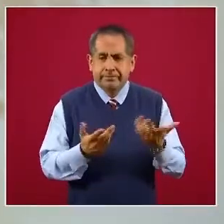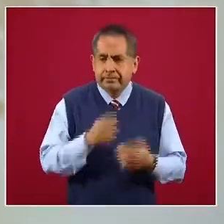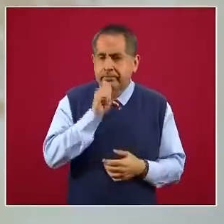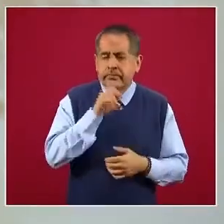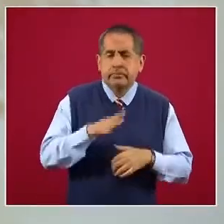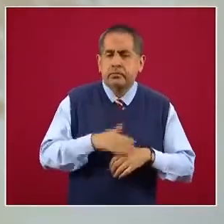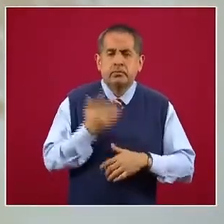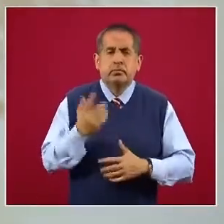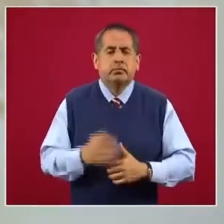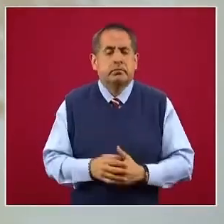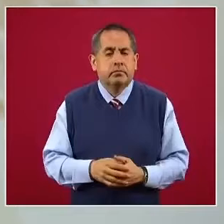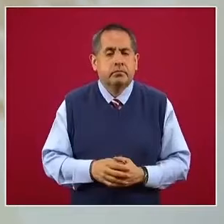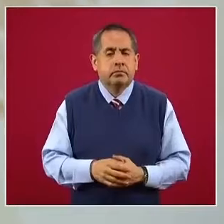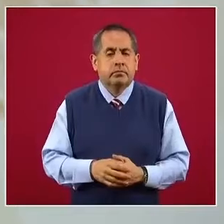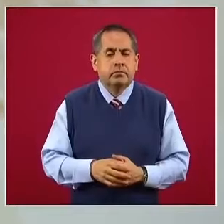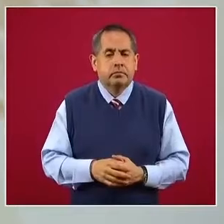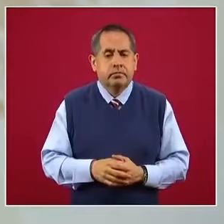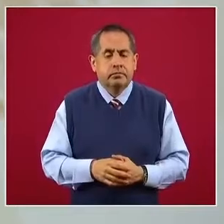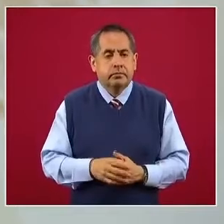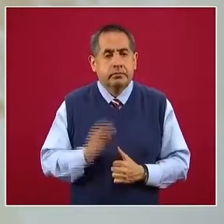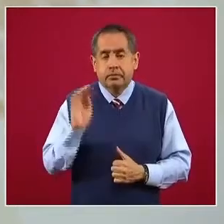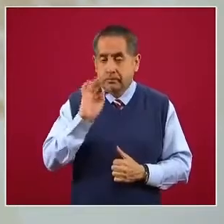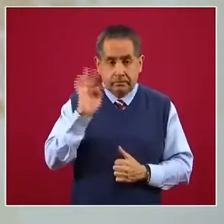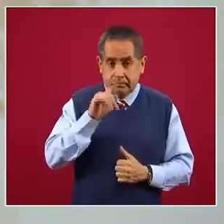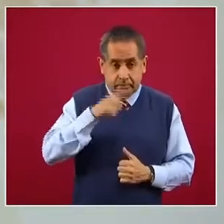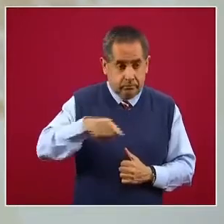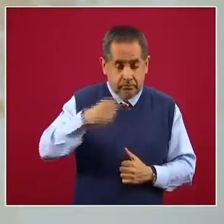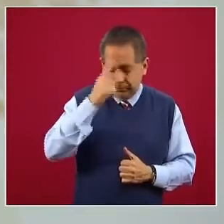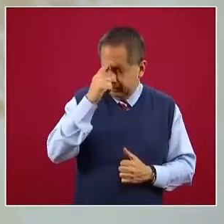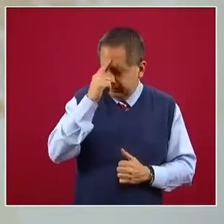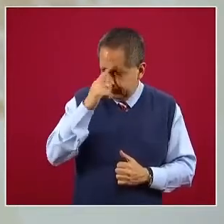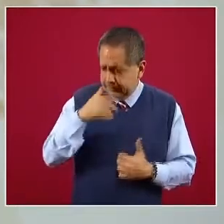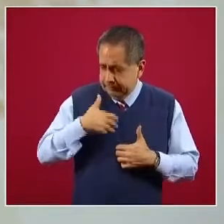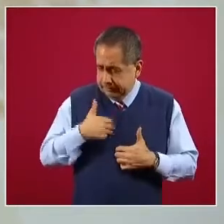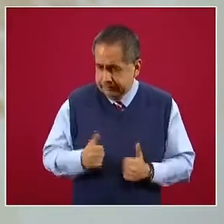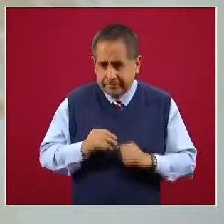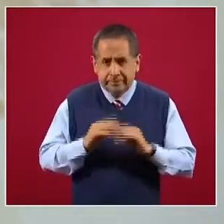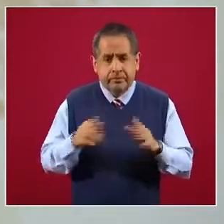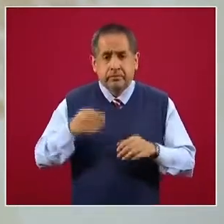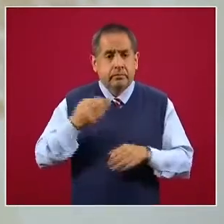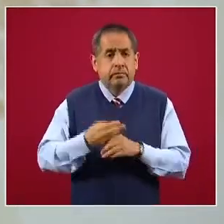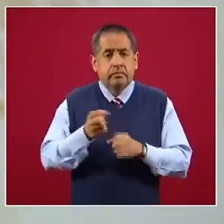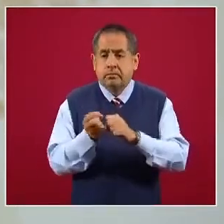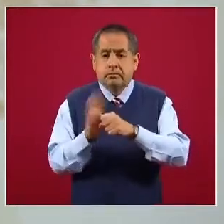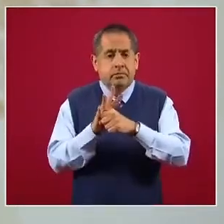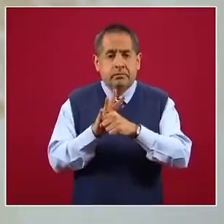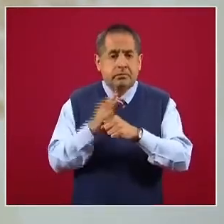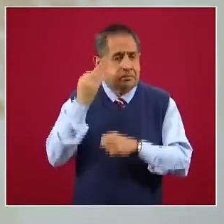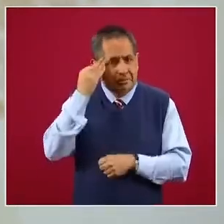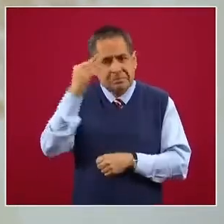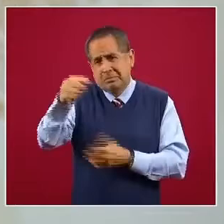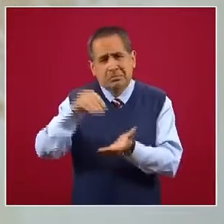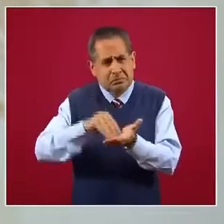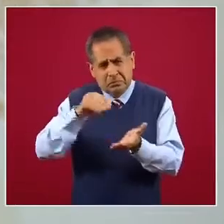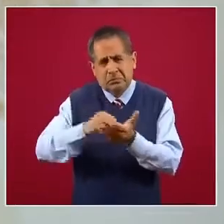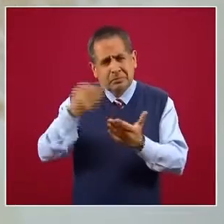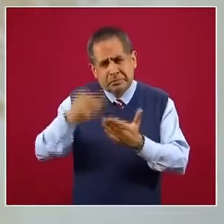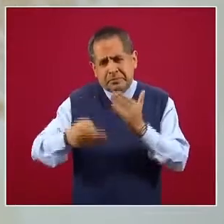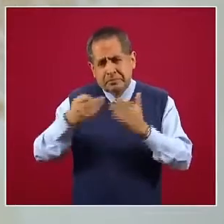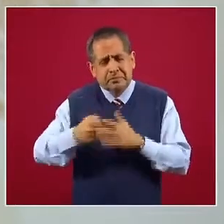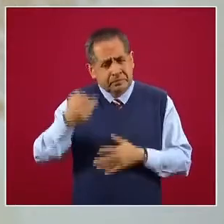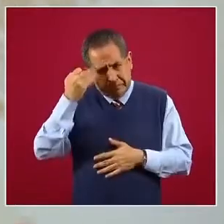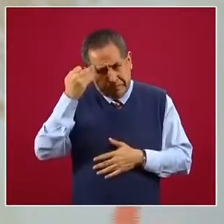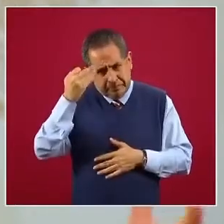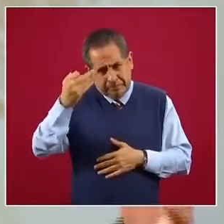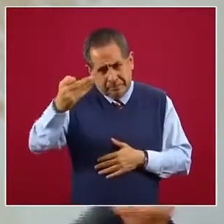también porque en la medida en que tengamos claro que esta epidemia va a durar mucho y veamos que lo